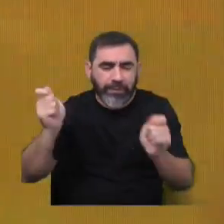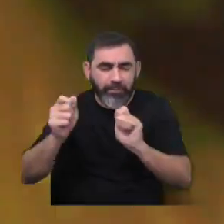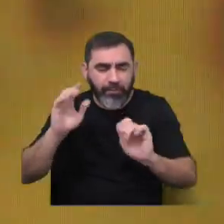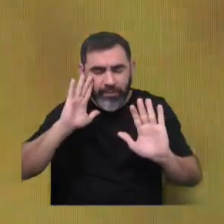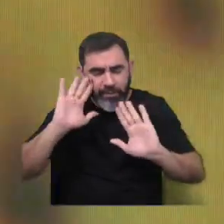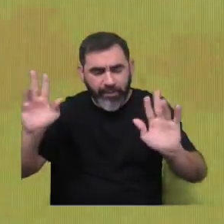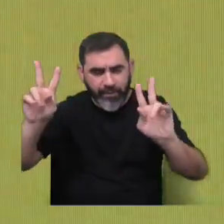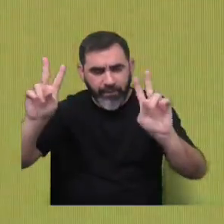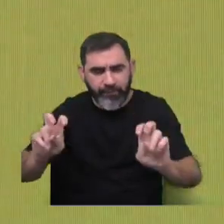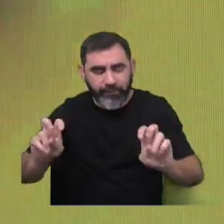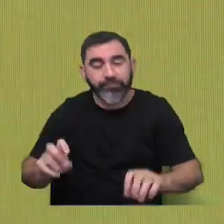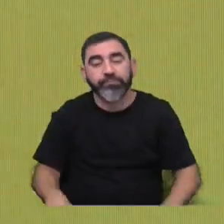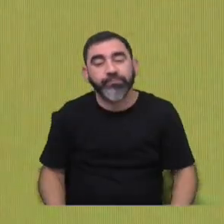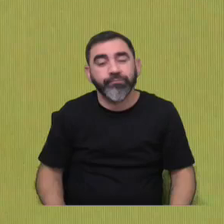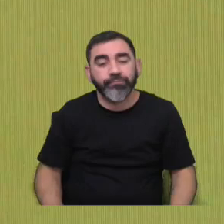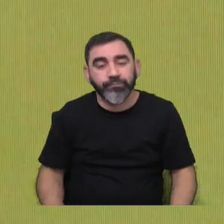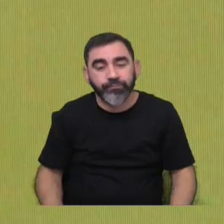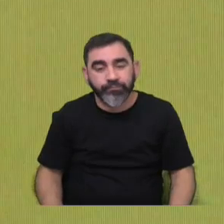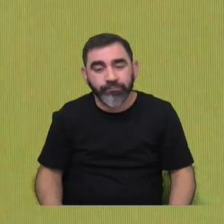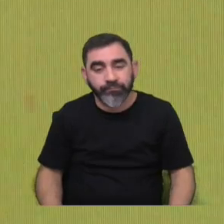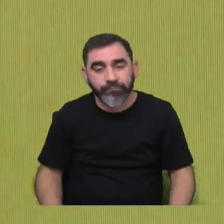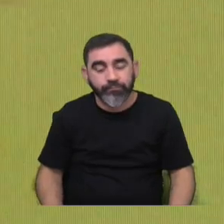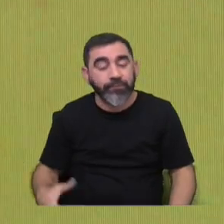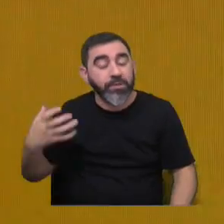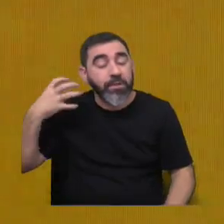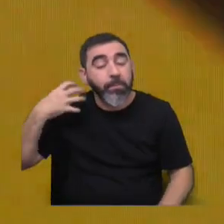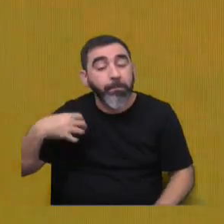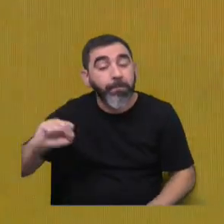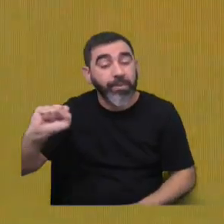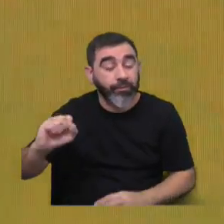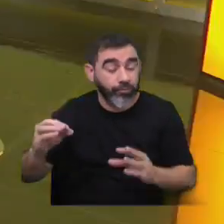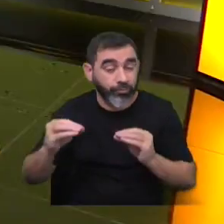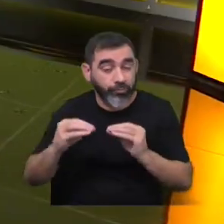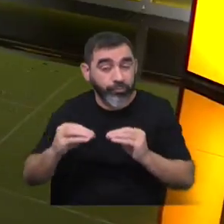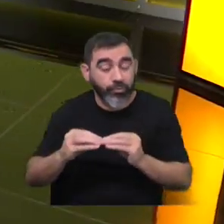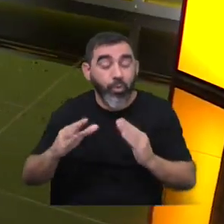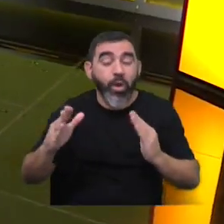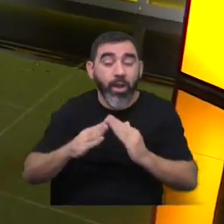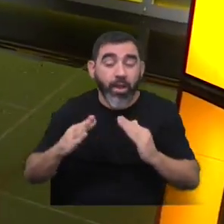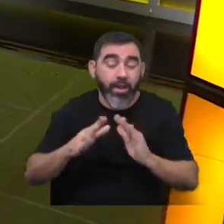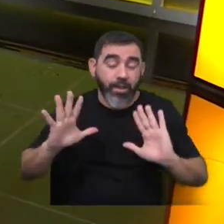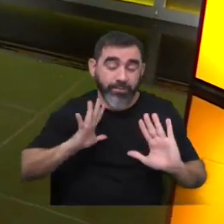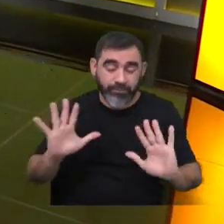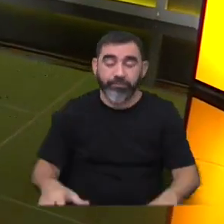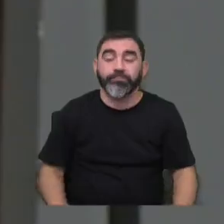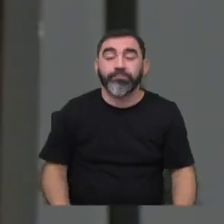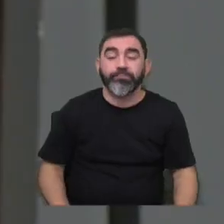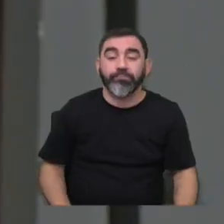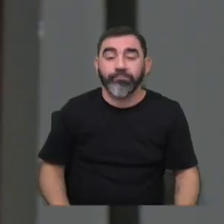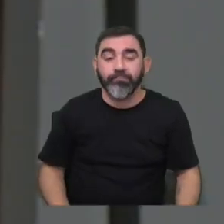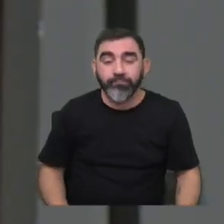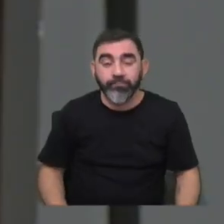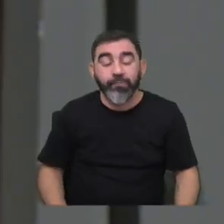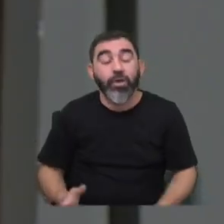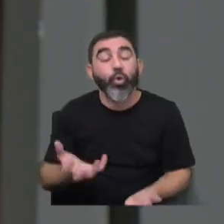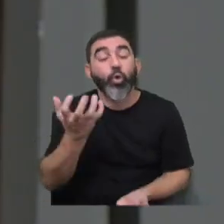totalmente, pero no salimos de la casa, porque si hay un lugar donde funciona este mito que nos trae Daniela hoy, es en los hogares. ¿Cómo andas, Dani? Muy bien, nos vamos del pararrayo a la